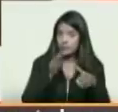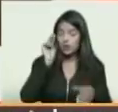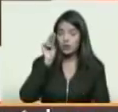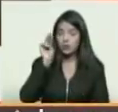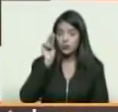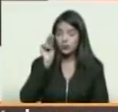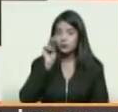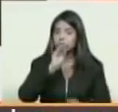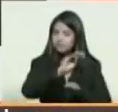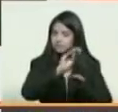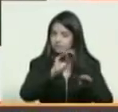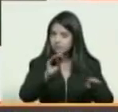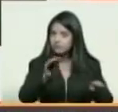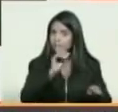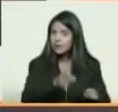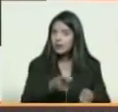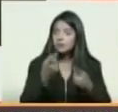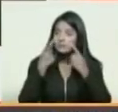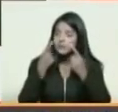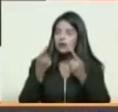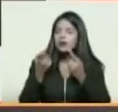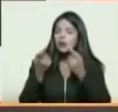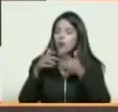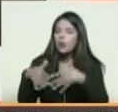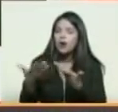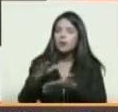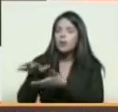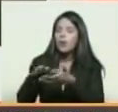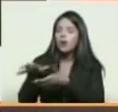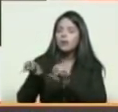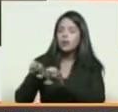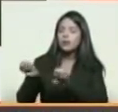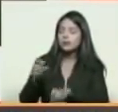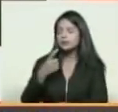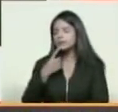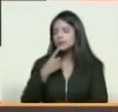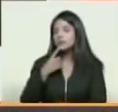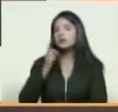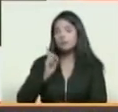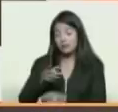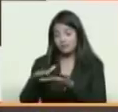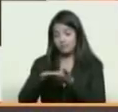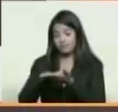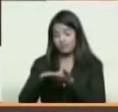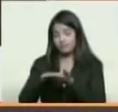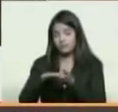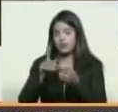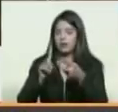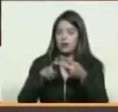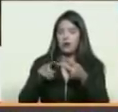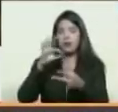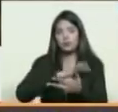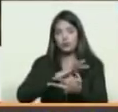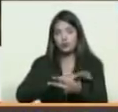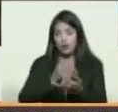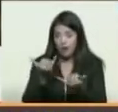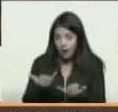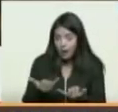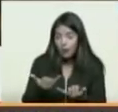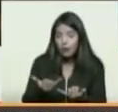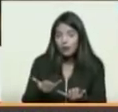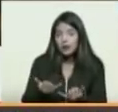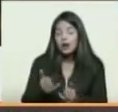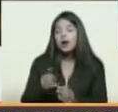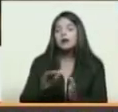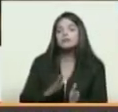a descubrir y afrontar los problemas educacionales de nuestras sociedades en nuestro tiempo y a construir